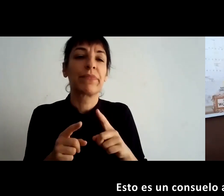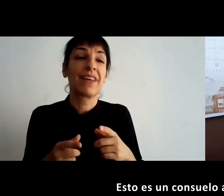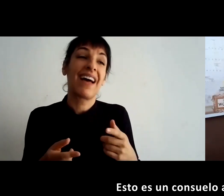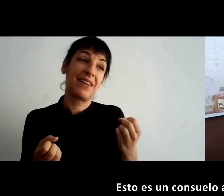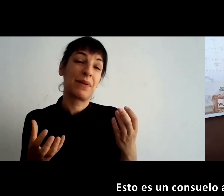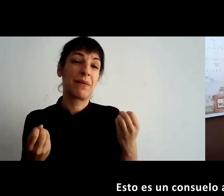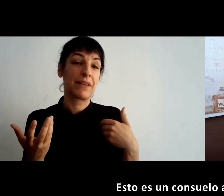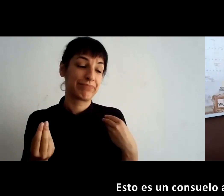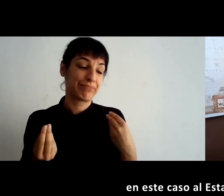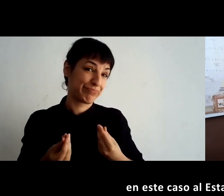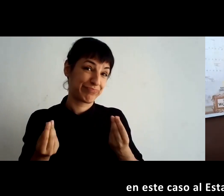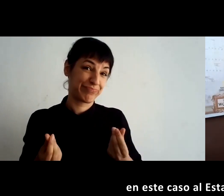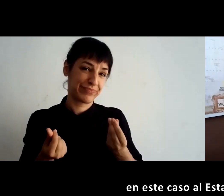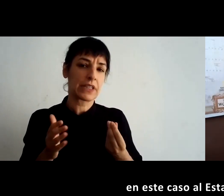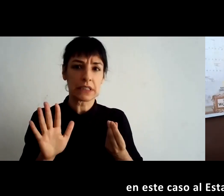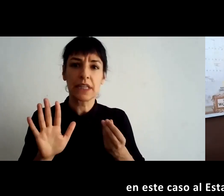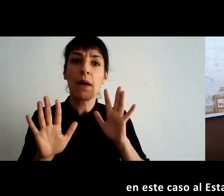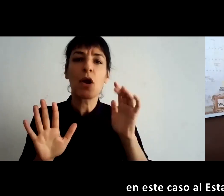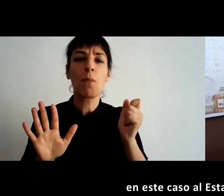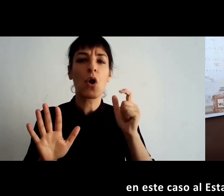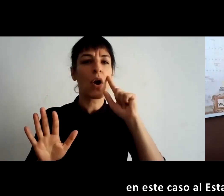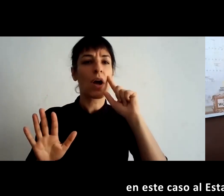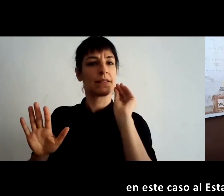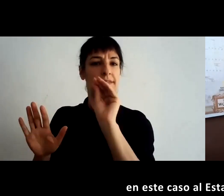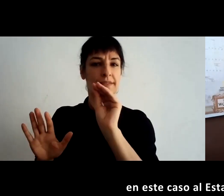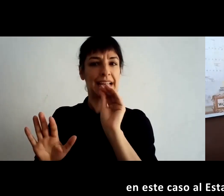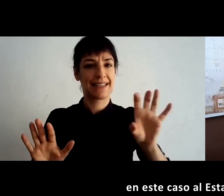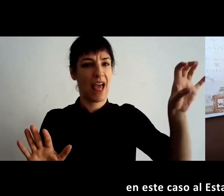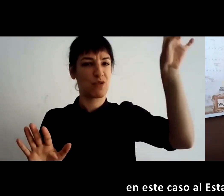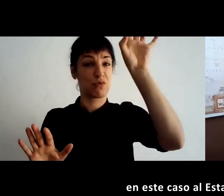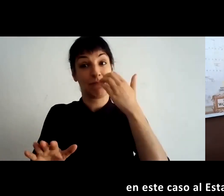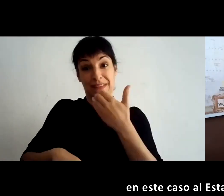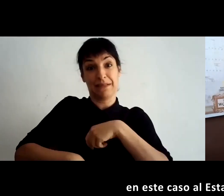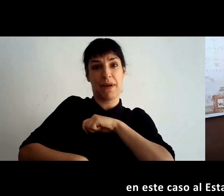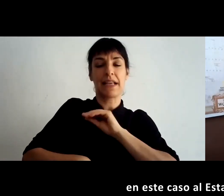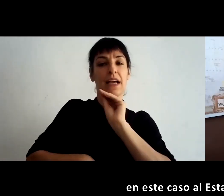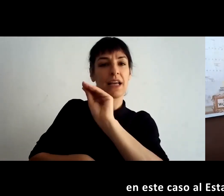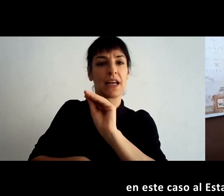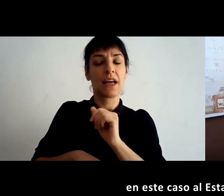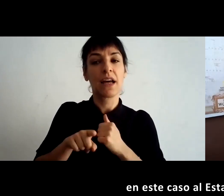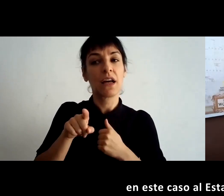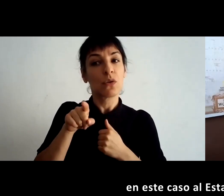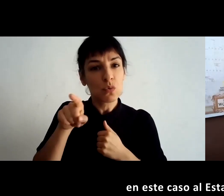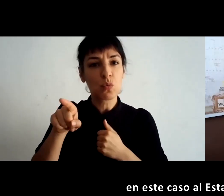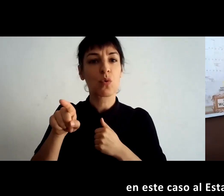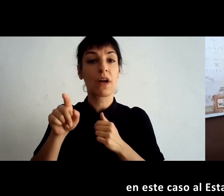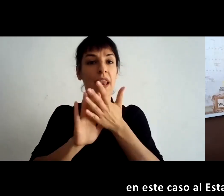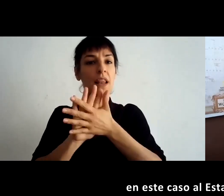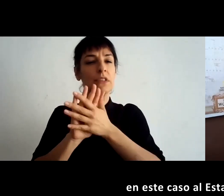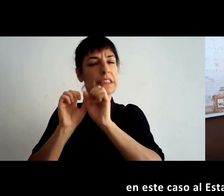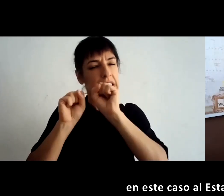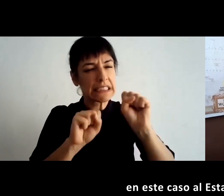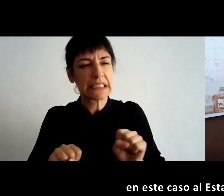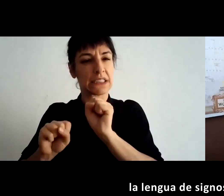los estados, en este caso el Estado español, para que siga protegiendo la lengua de signos